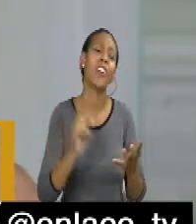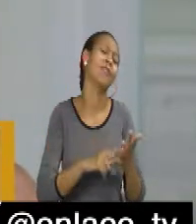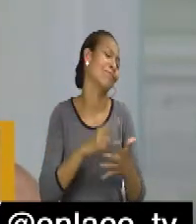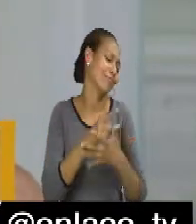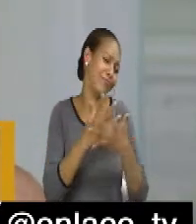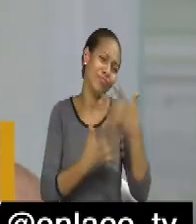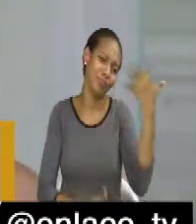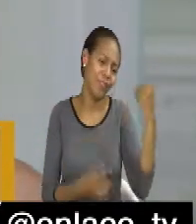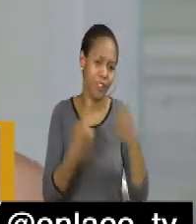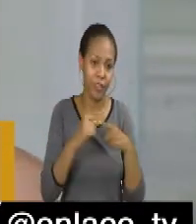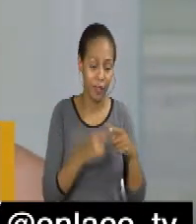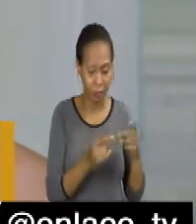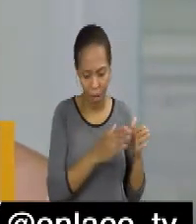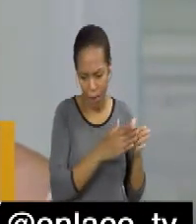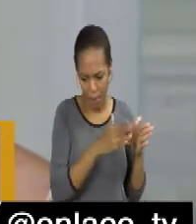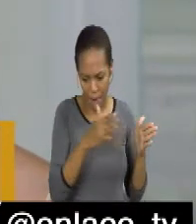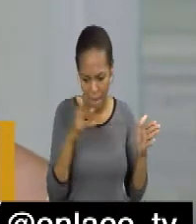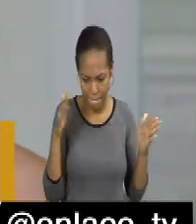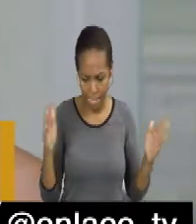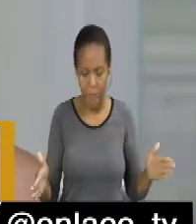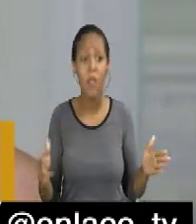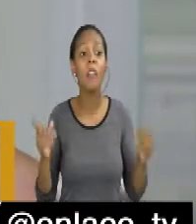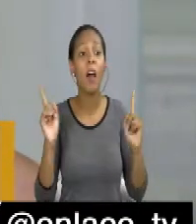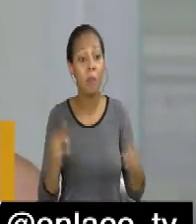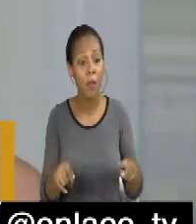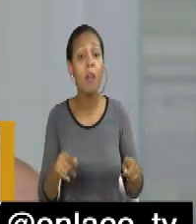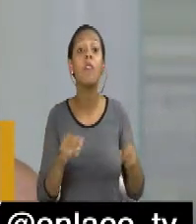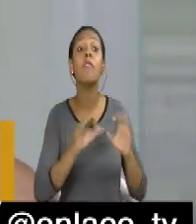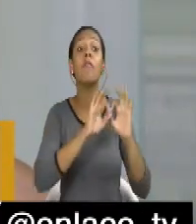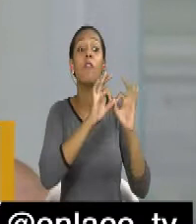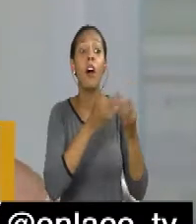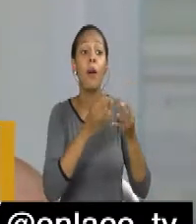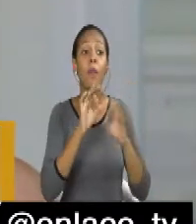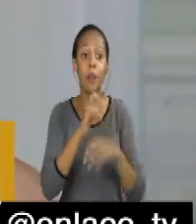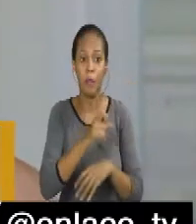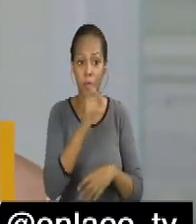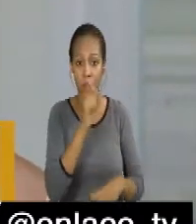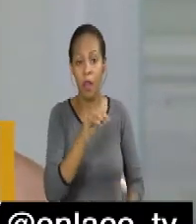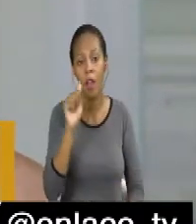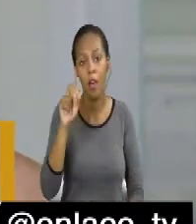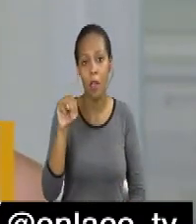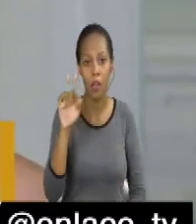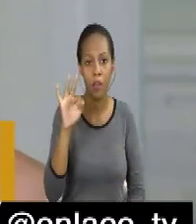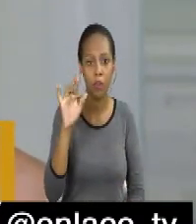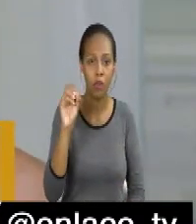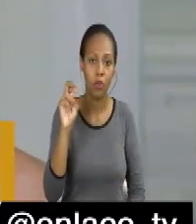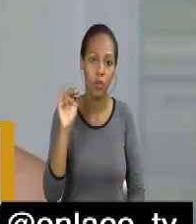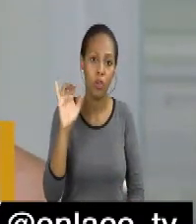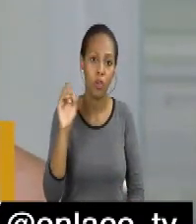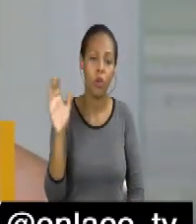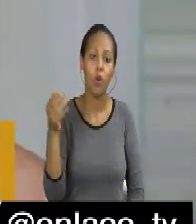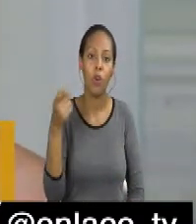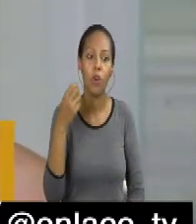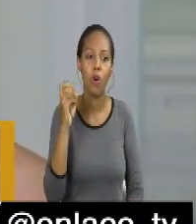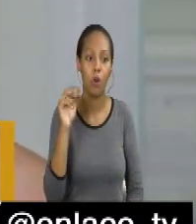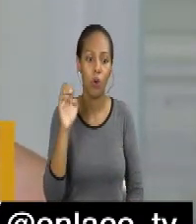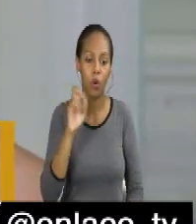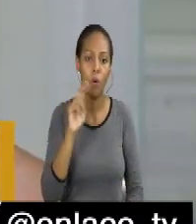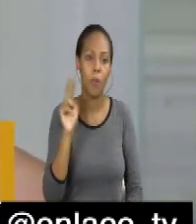otros, incluyendo a los familiares del doctor Antonio Gómez, personero municipal desde el